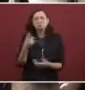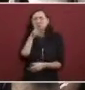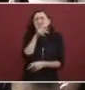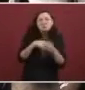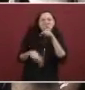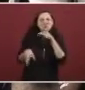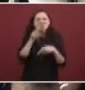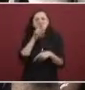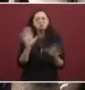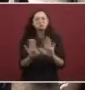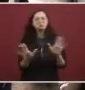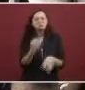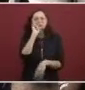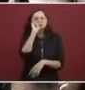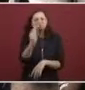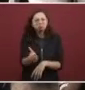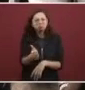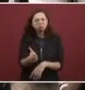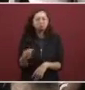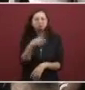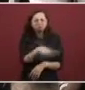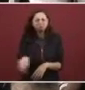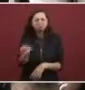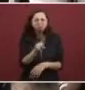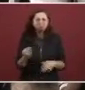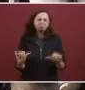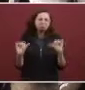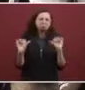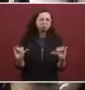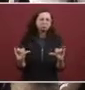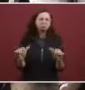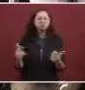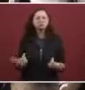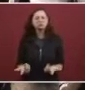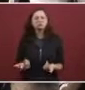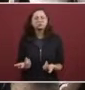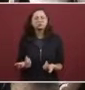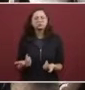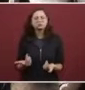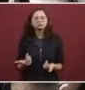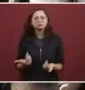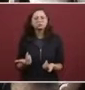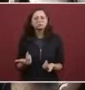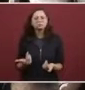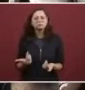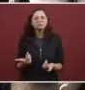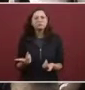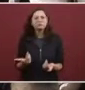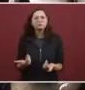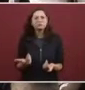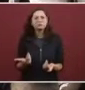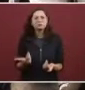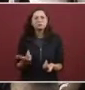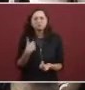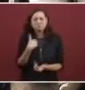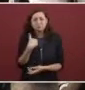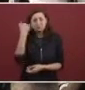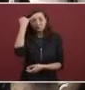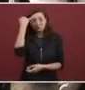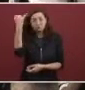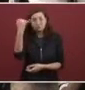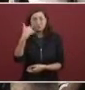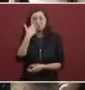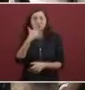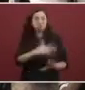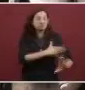nada de qué preocuparse. No es la intención